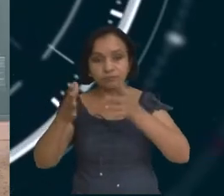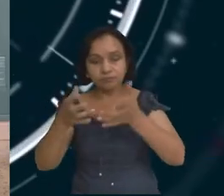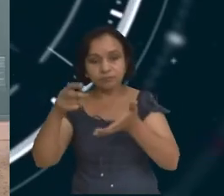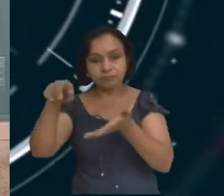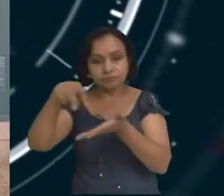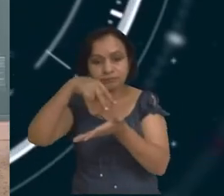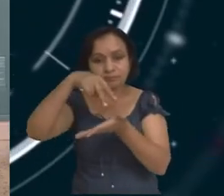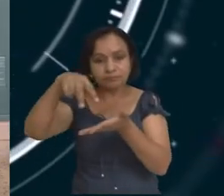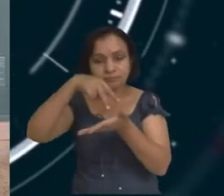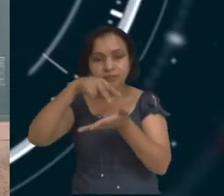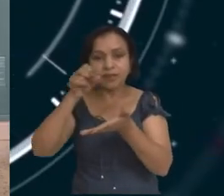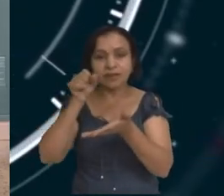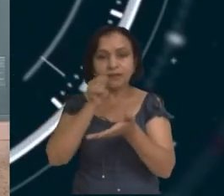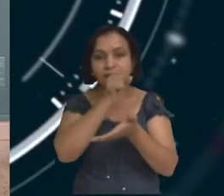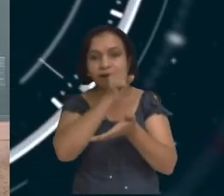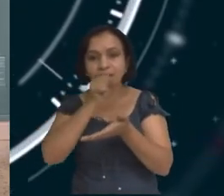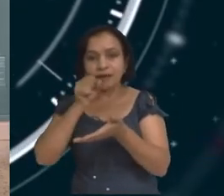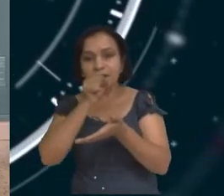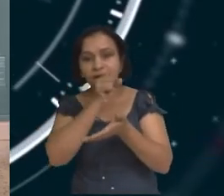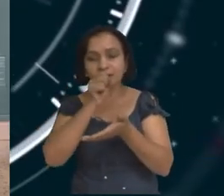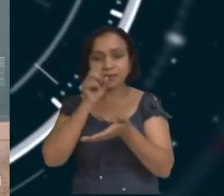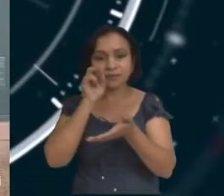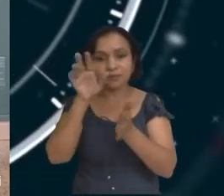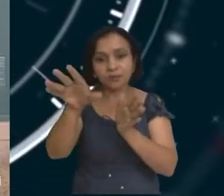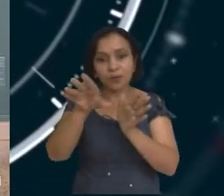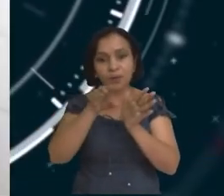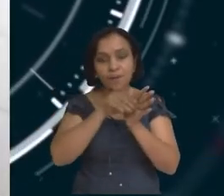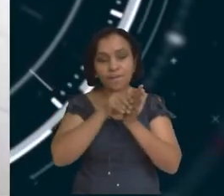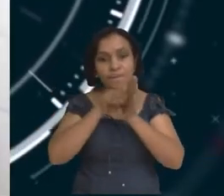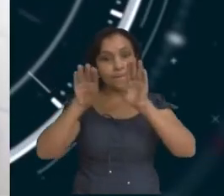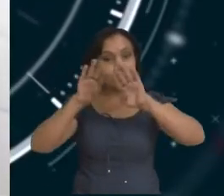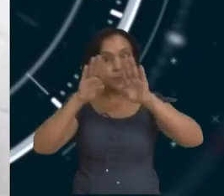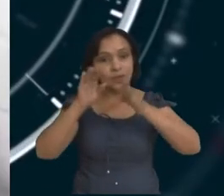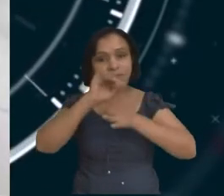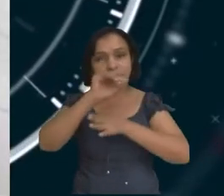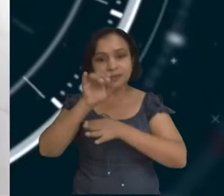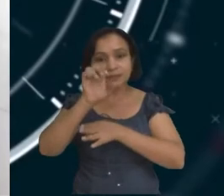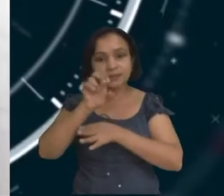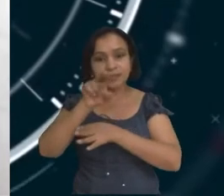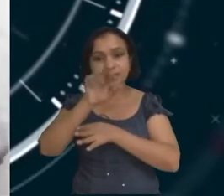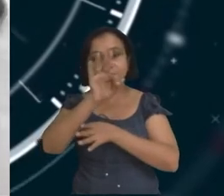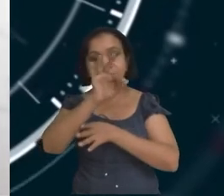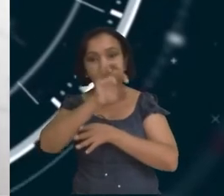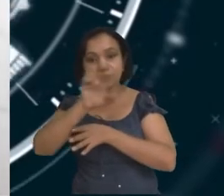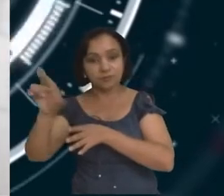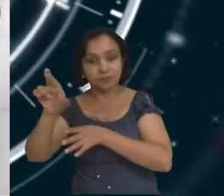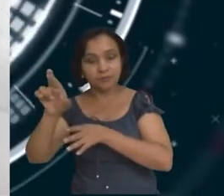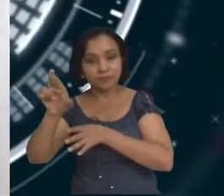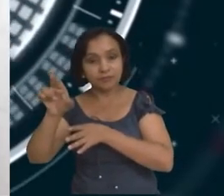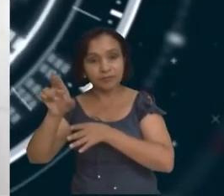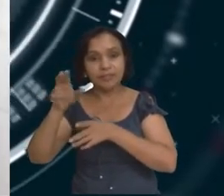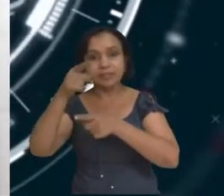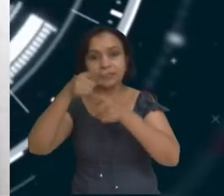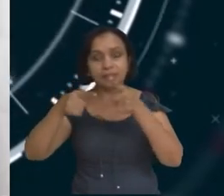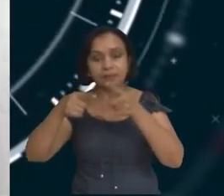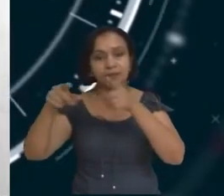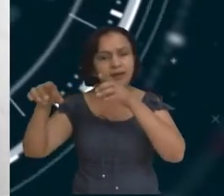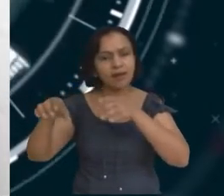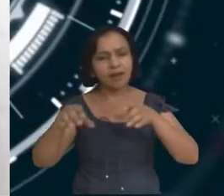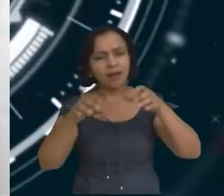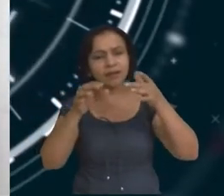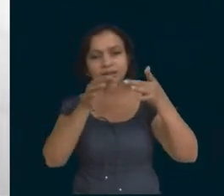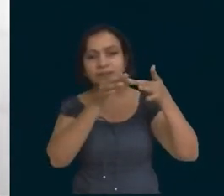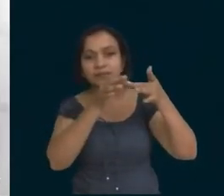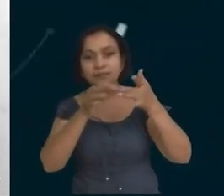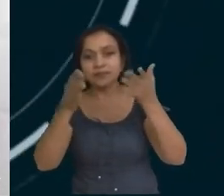bailan, cantan y disfrutan imitando a Jennifer López, quien fue parte del show del medio tiempo del super evento y